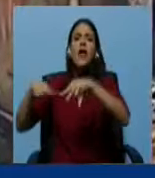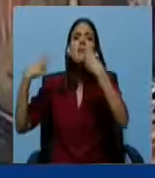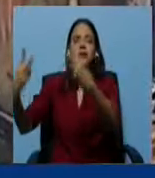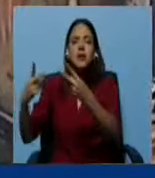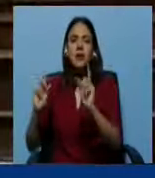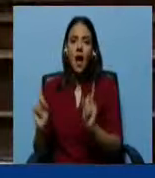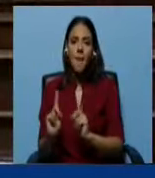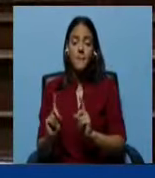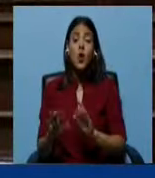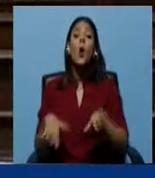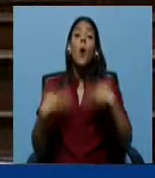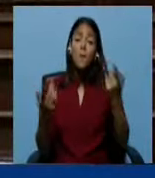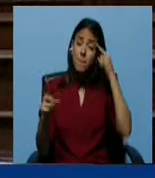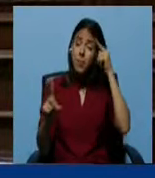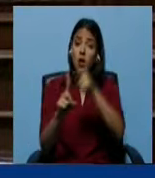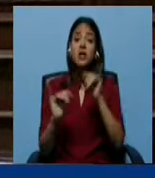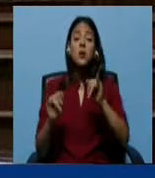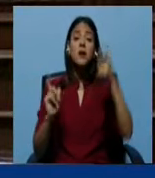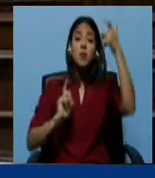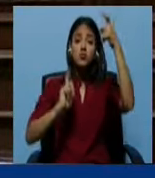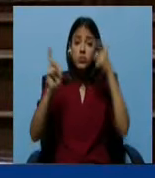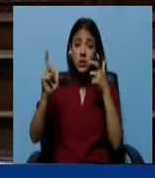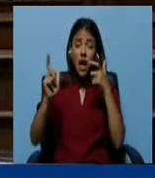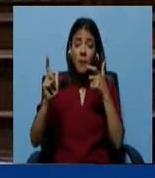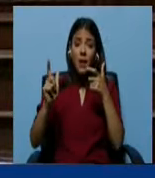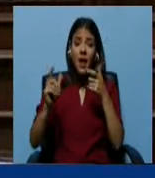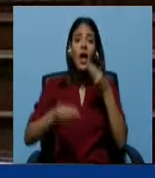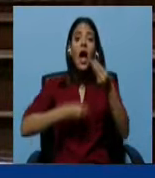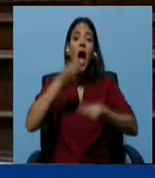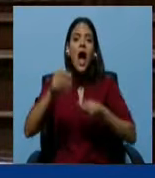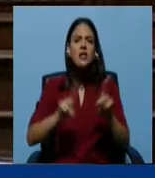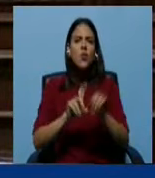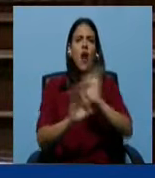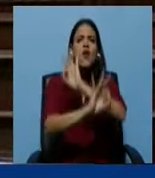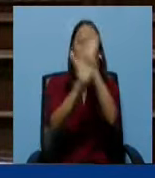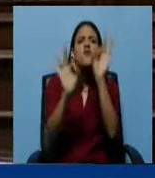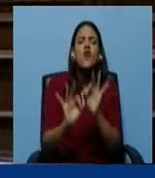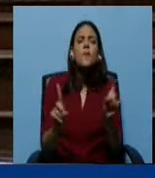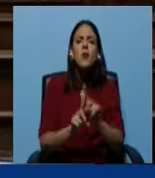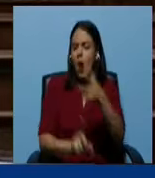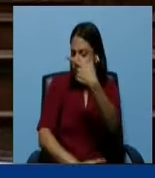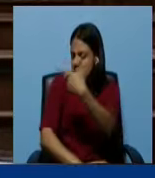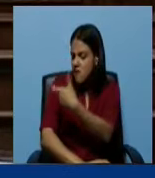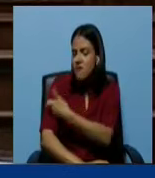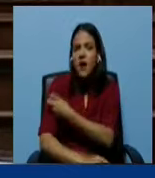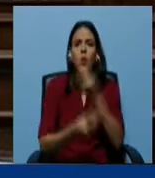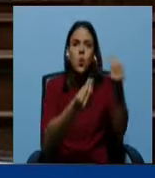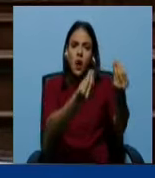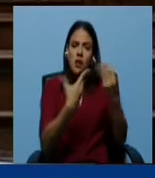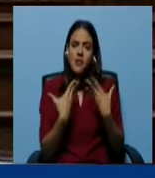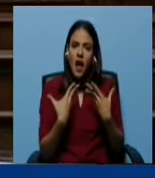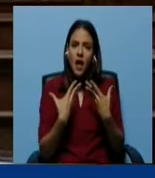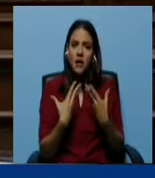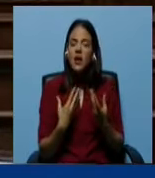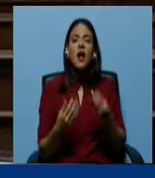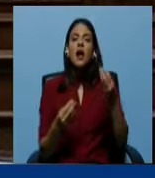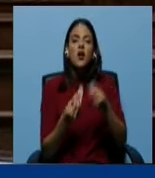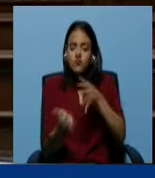nuestro comandante Chávez nos vacunó, ¿verdad? Con